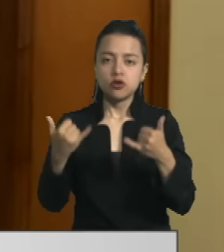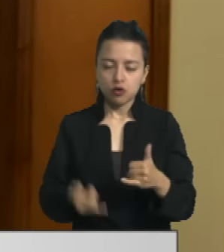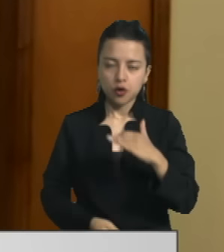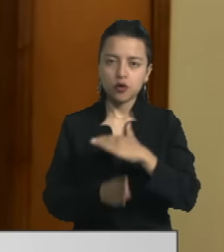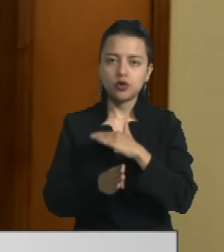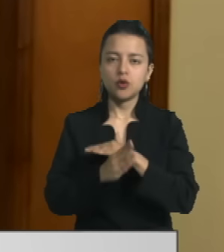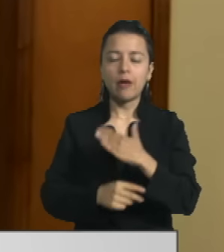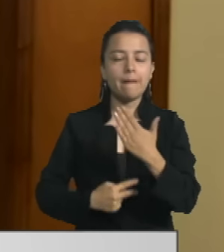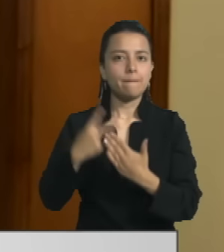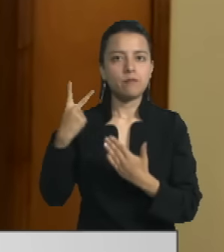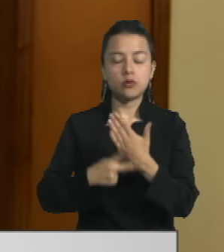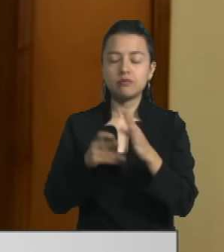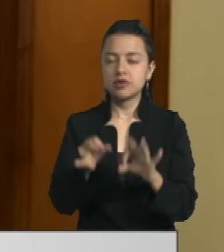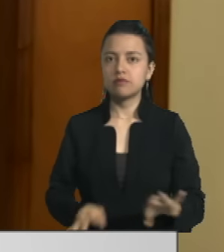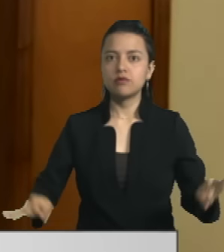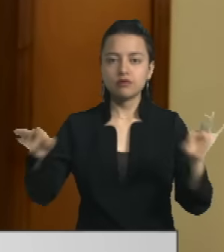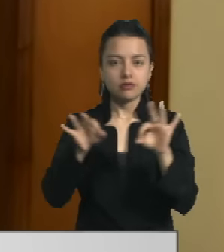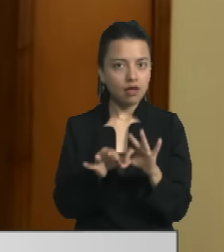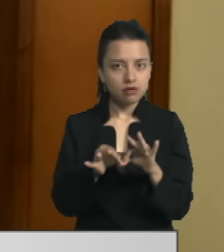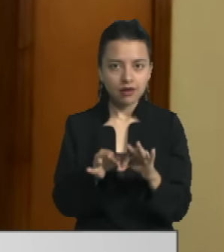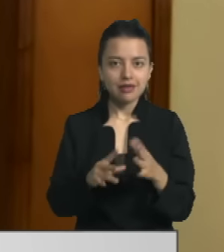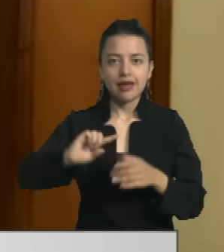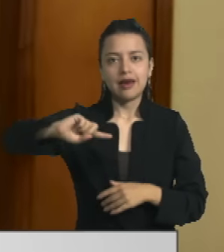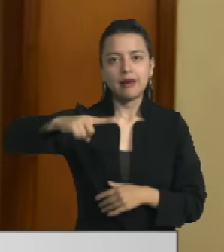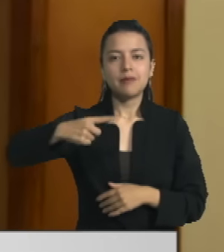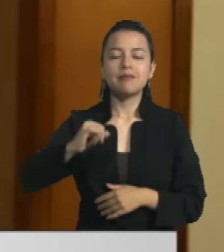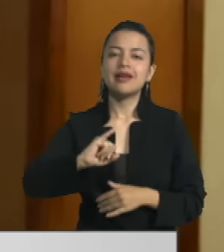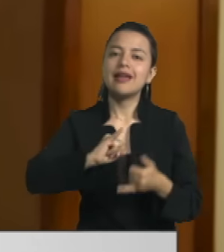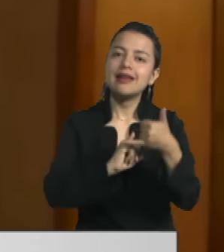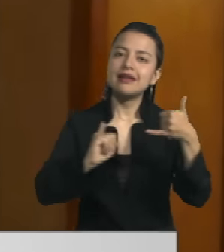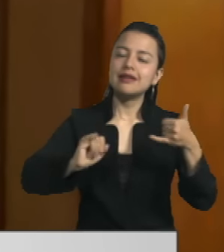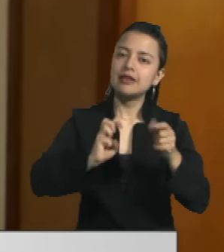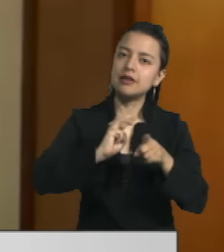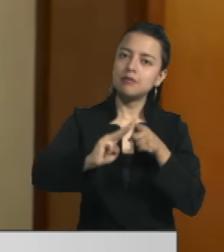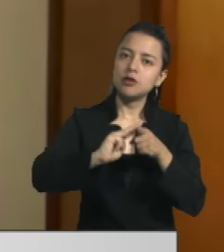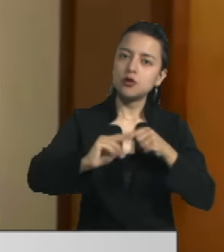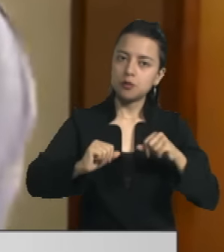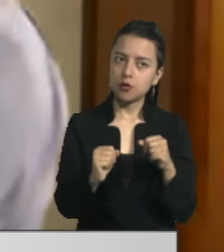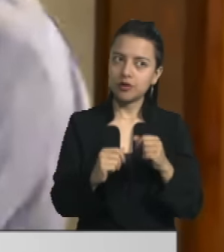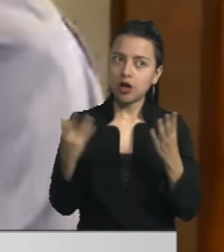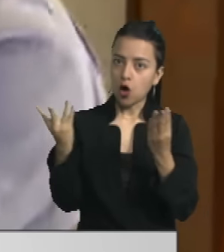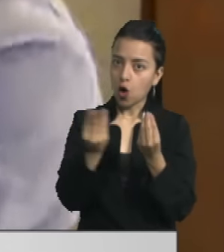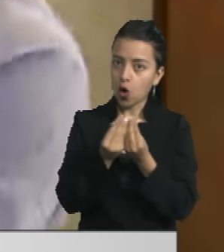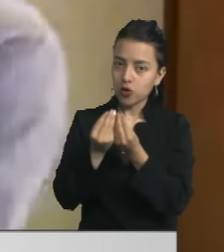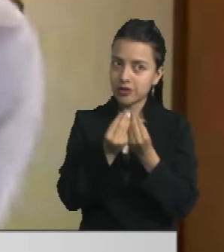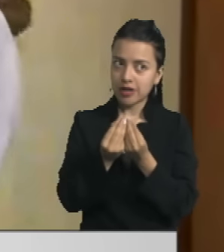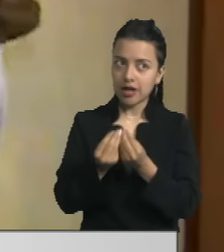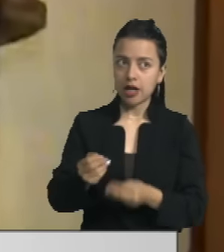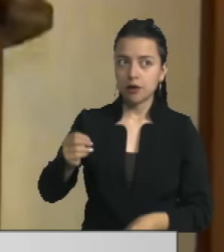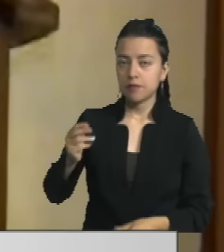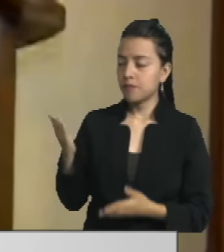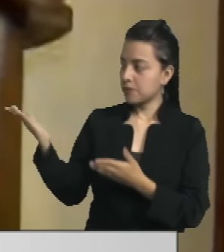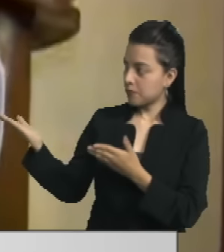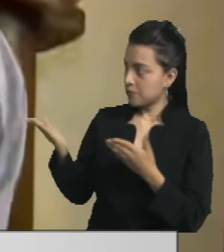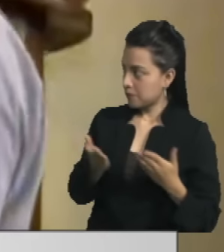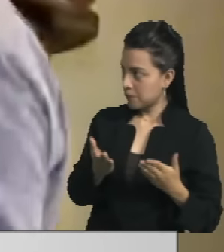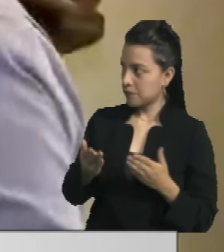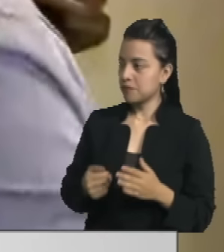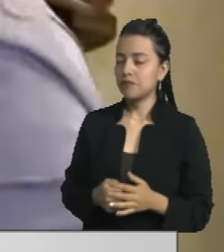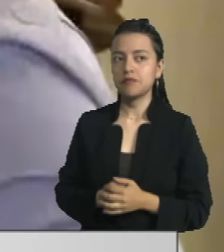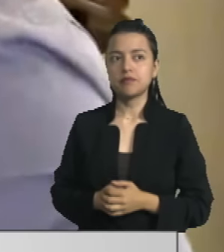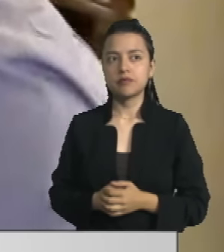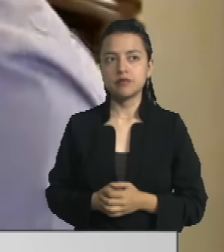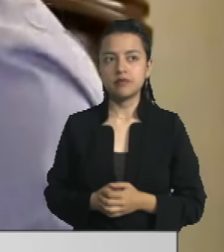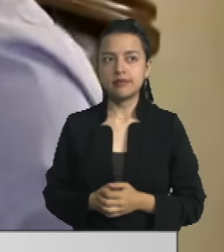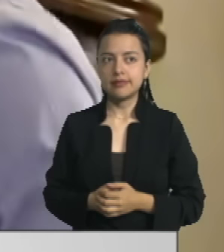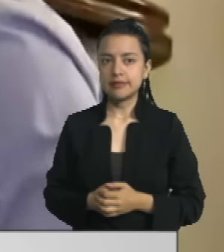del proyecto más importante del país hablamos de la primera línea del metro de Bogotá nos acompaña concejal José cuesta usted citante del debate que todavía se desarrolla en este